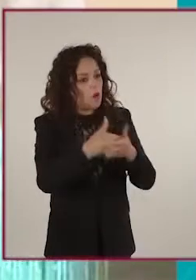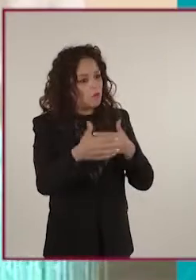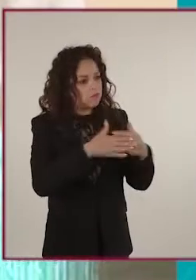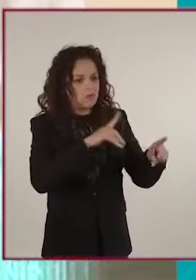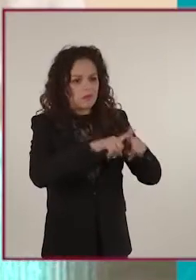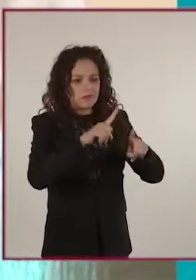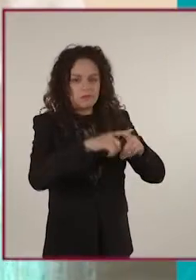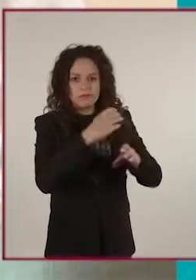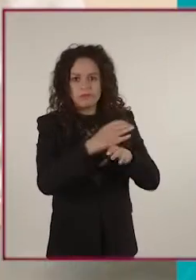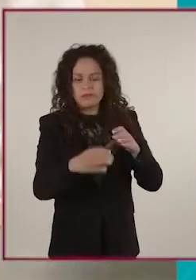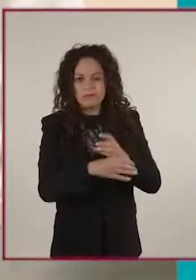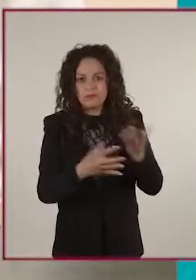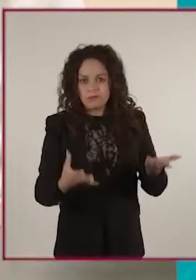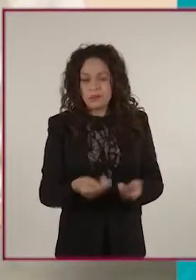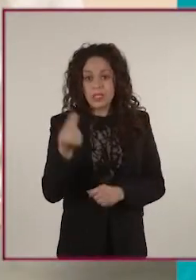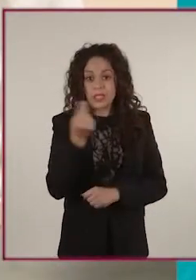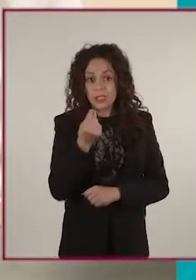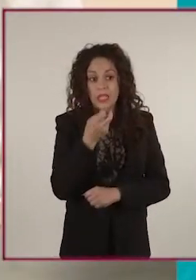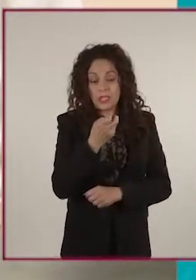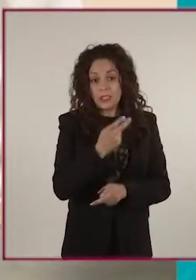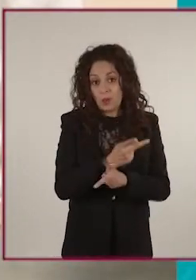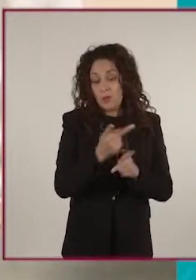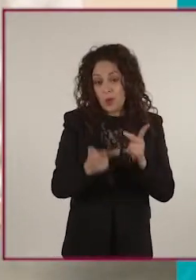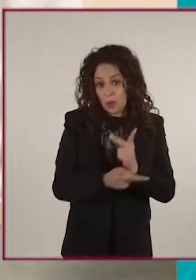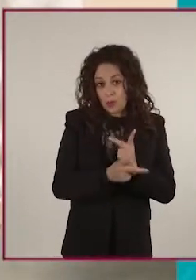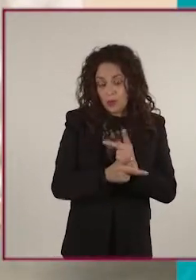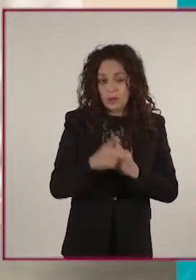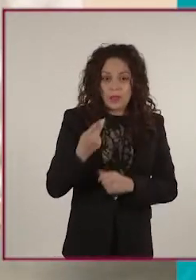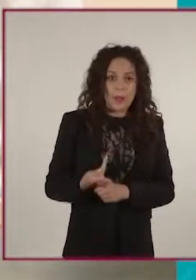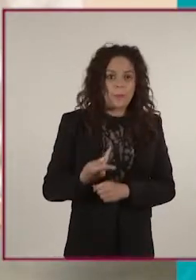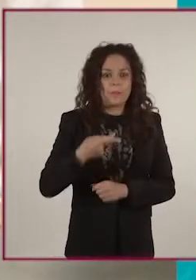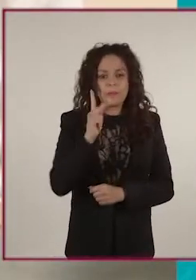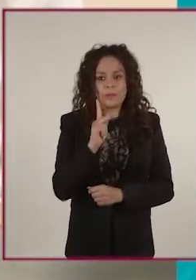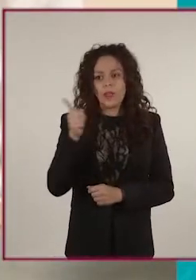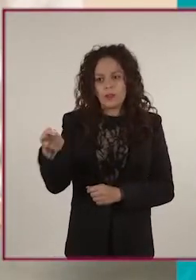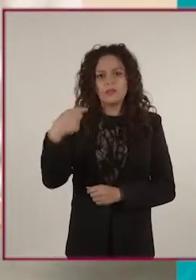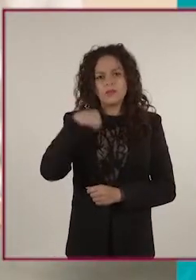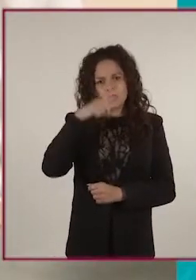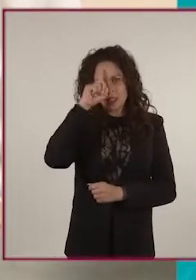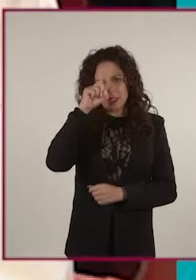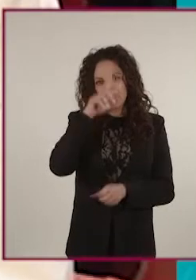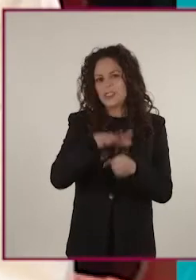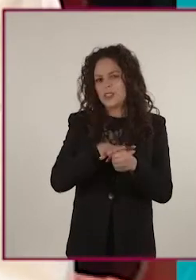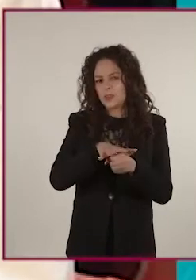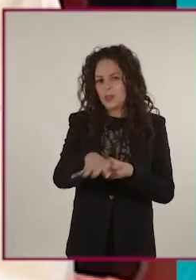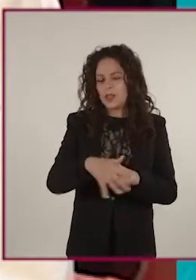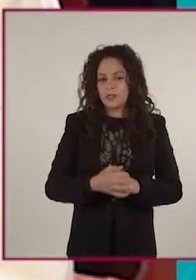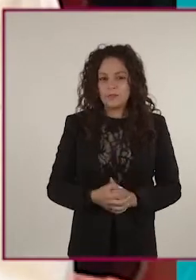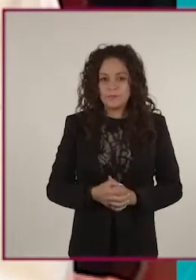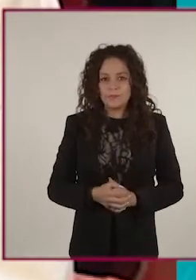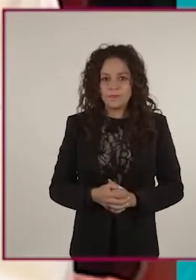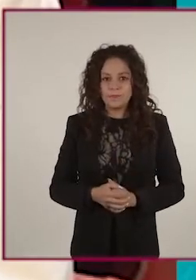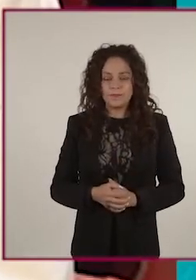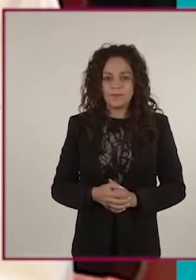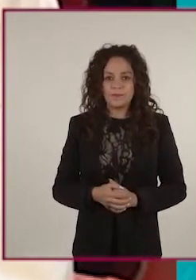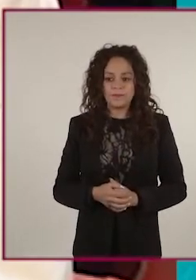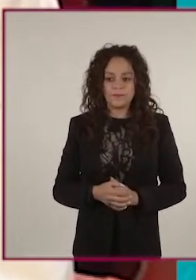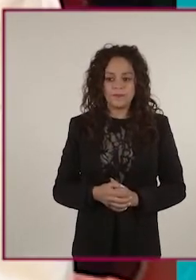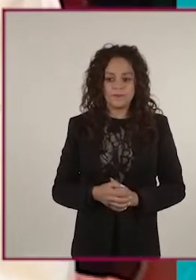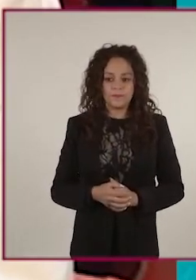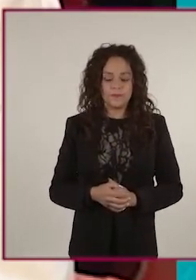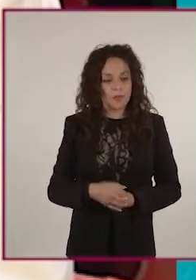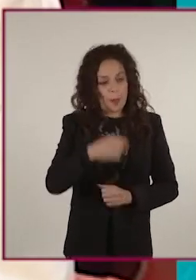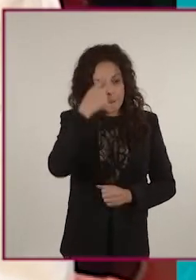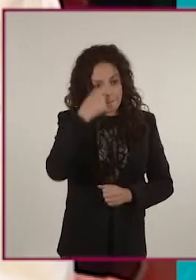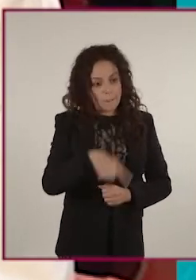difícil no depender de este tipo de productos. Sin embargo, ¿qué nos aconsejaría? Pues sobre todo para ir